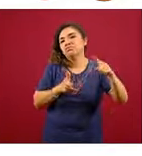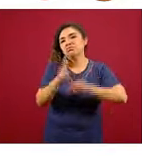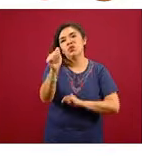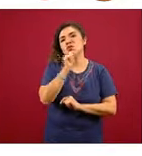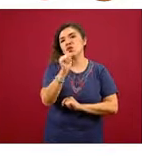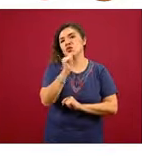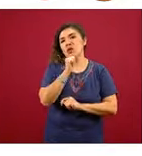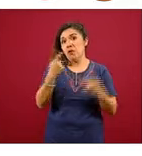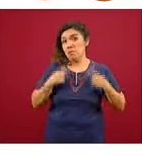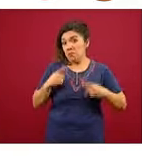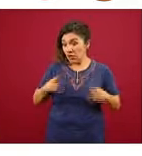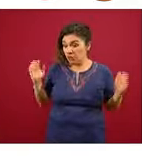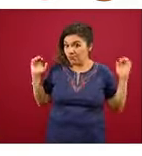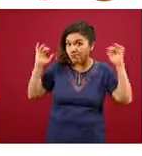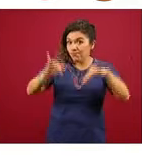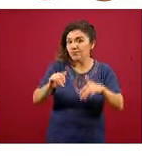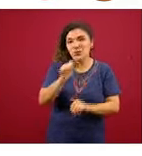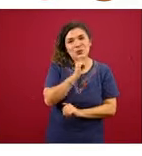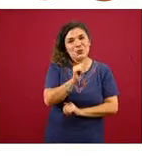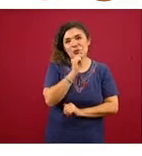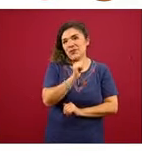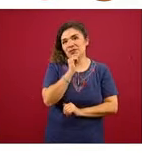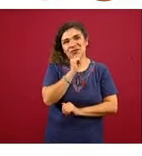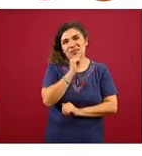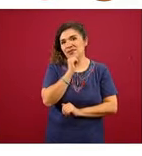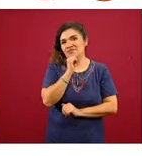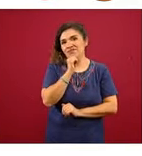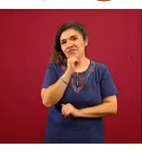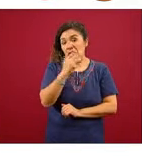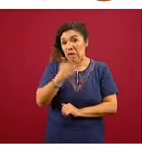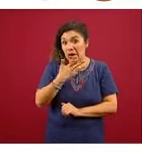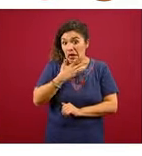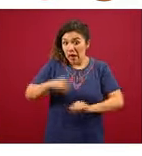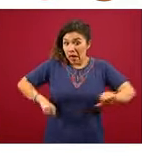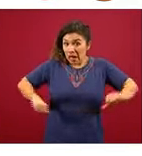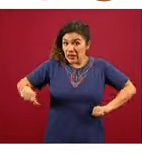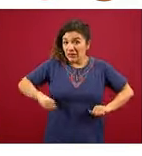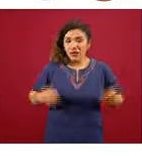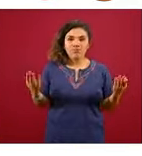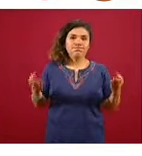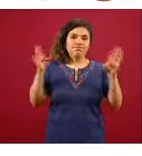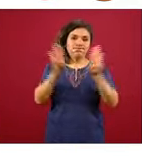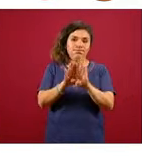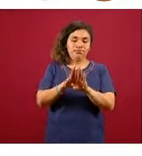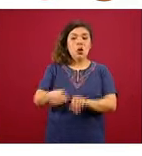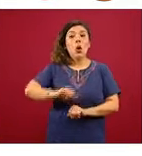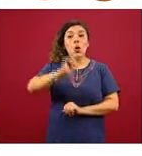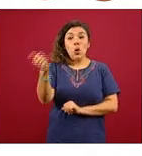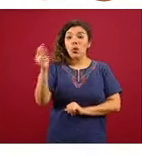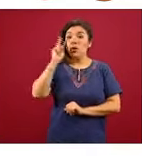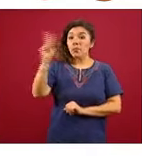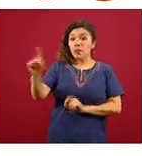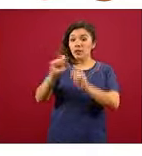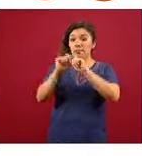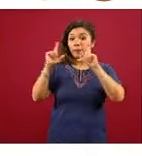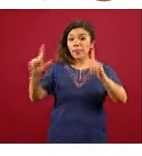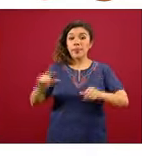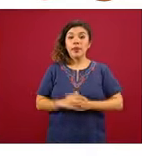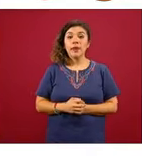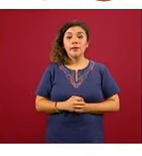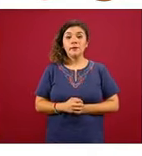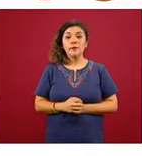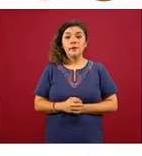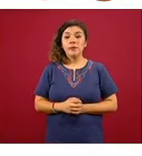aún en ambos colores permanecen cerradas, no hay ninguna actividad posible. Y si vemos la siguiente diapositiva,